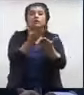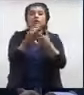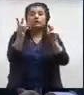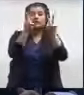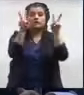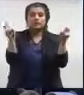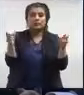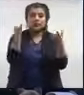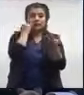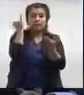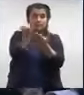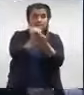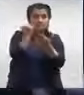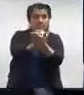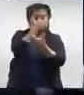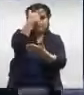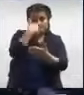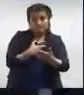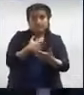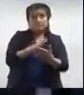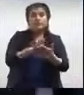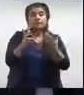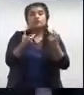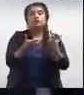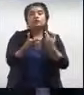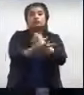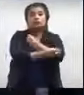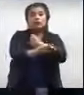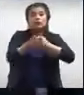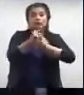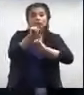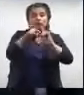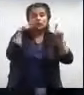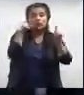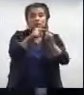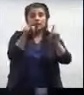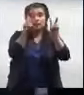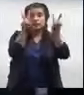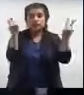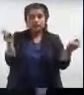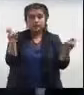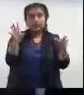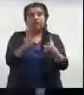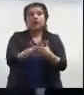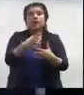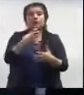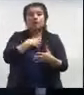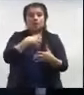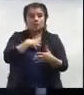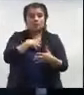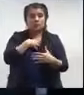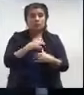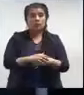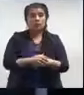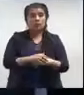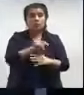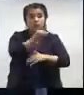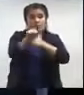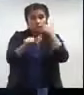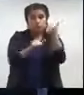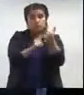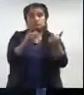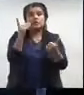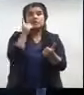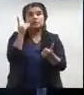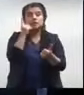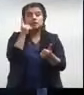materia de investigación criminal de los delitos relacionados con el ámbito de su competencia. Subdirección de